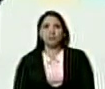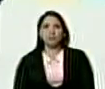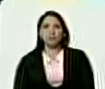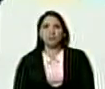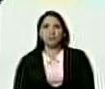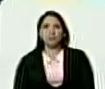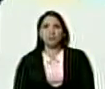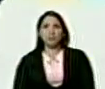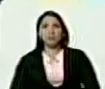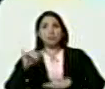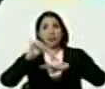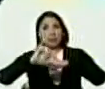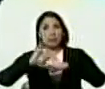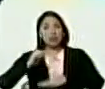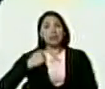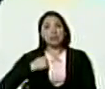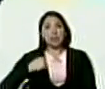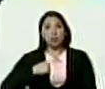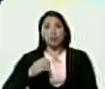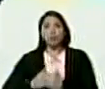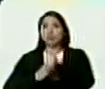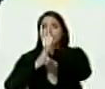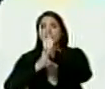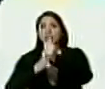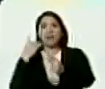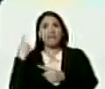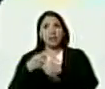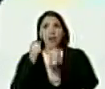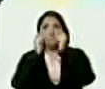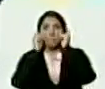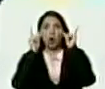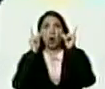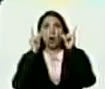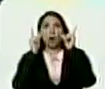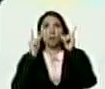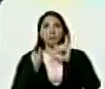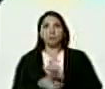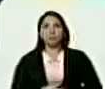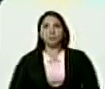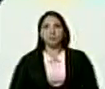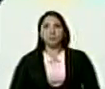La Iglesia Católica y los líderes debieran darse cuenta